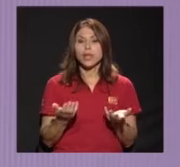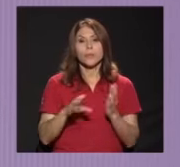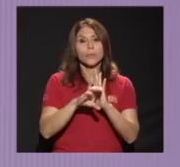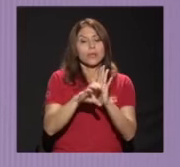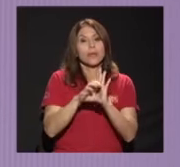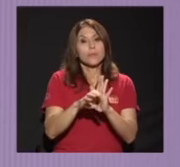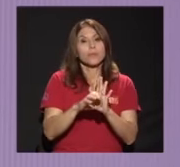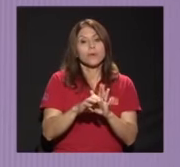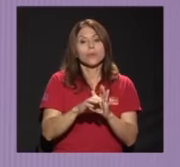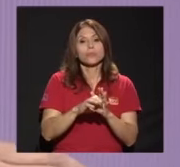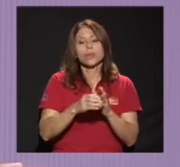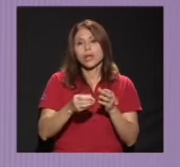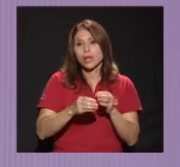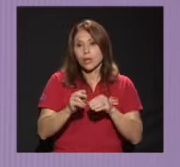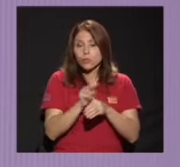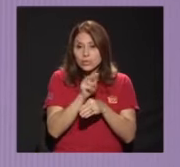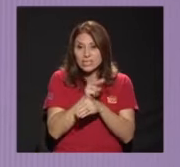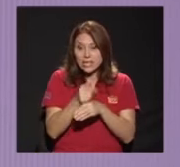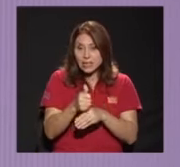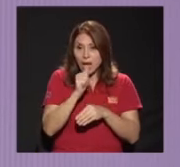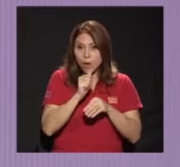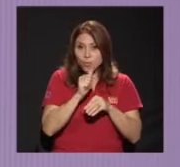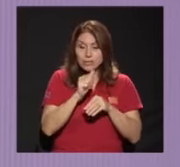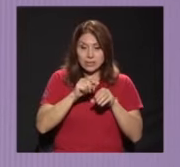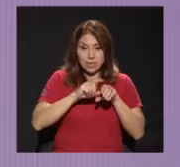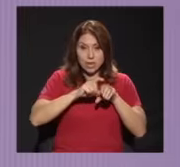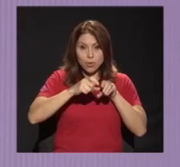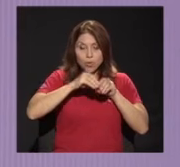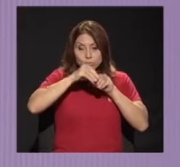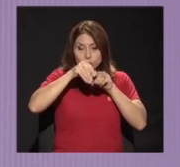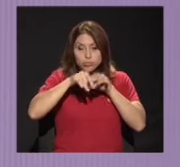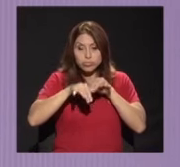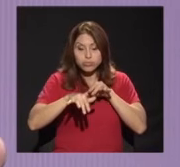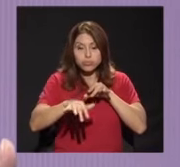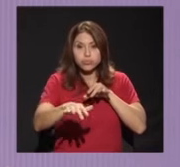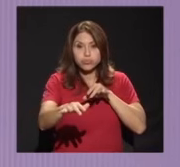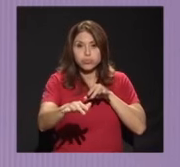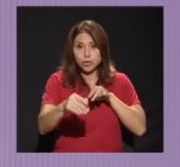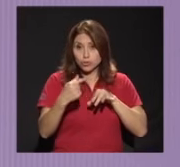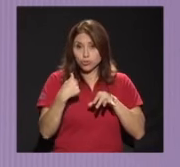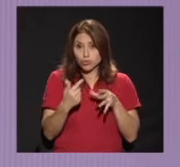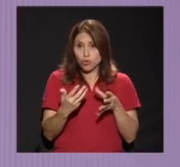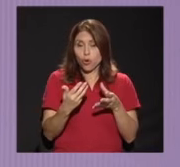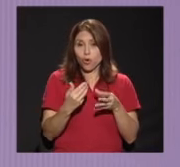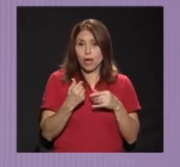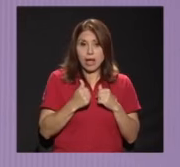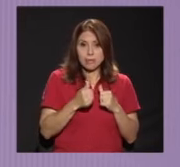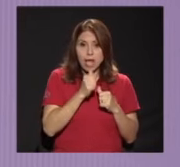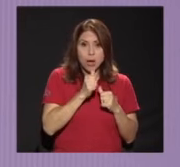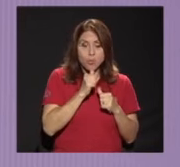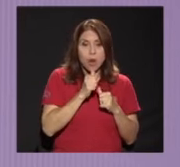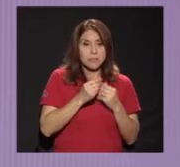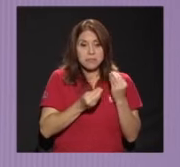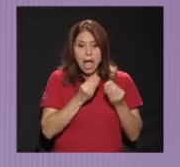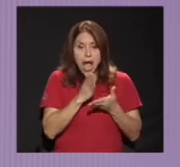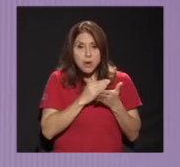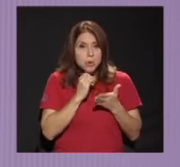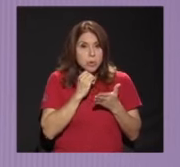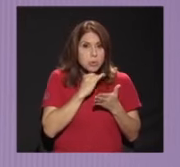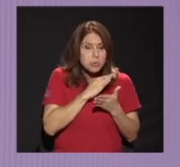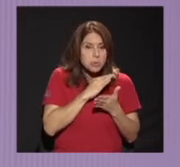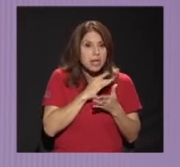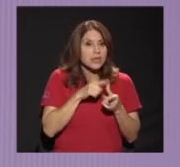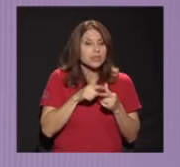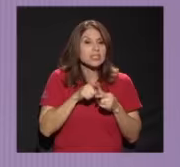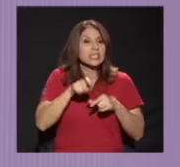cuerpo, debo pagar. Y aquí sí quiero dejar algo claro, ¿verdad? Porque no es que estamos pagando por contaminar, sino que siempre hay que respetar en este